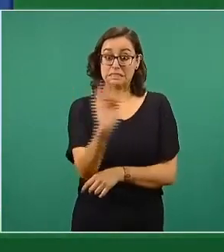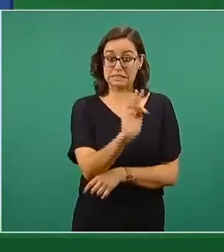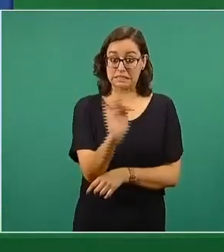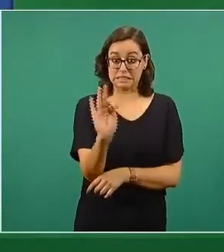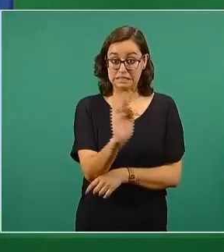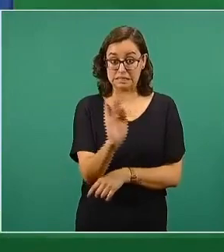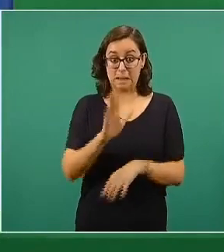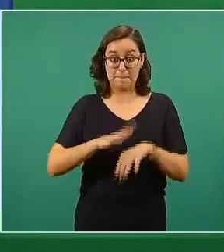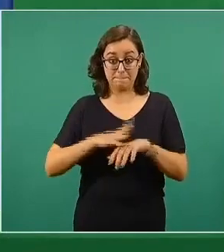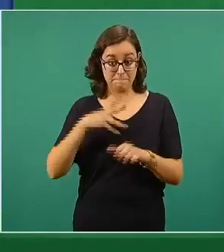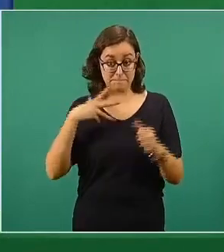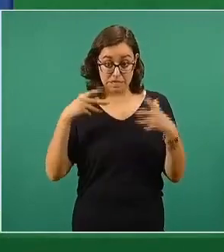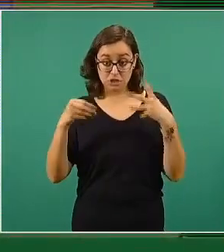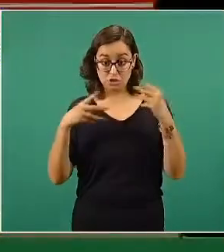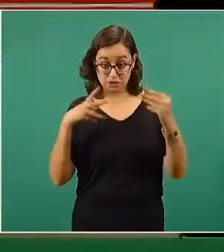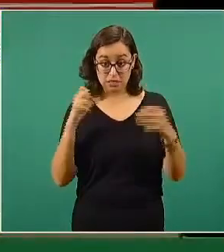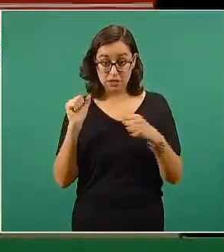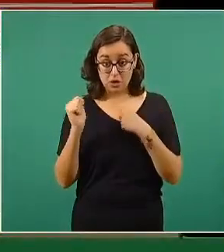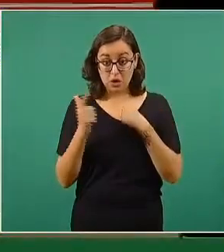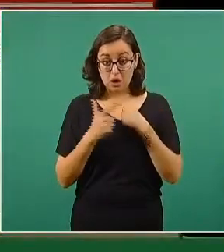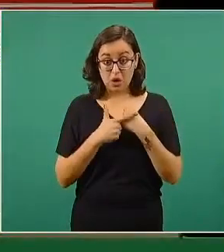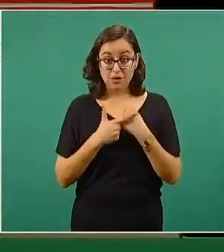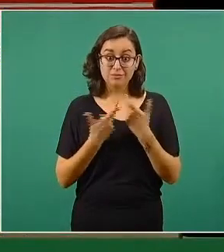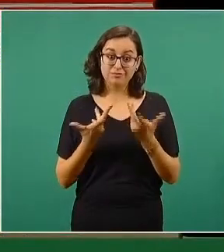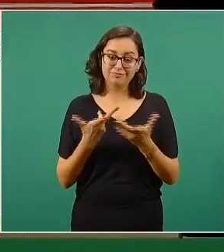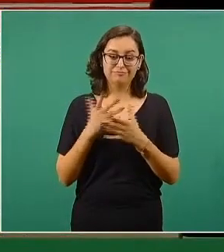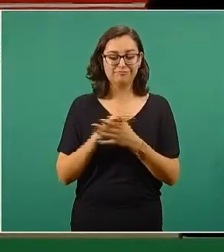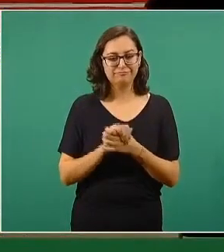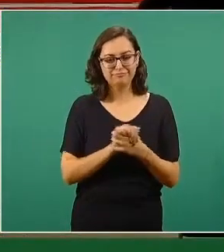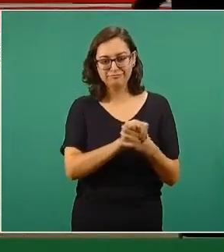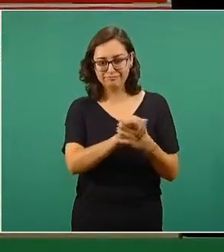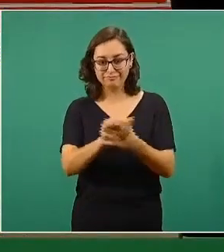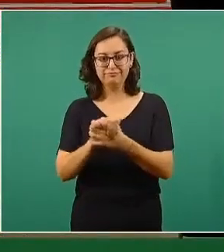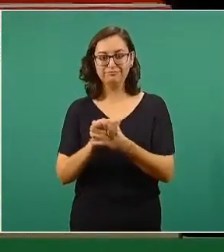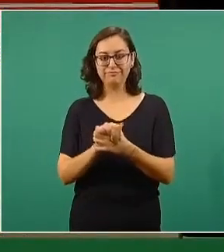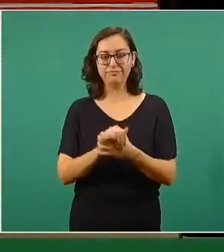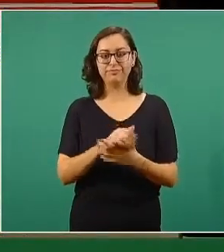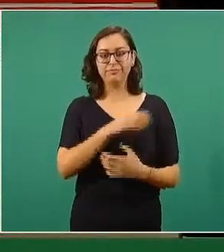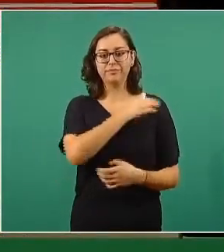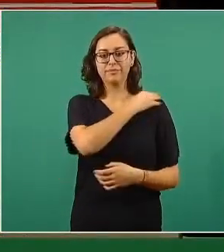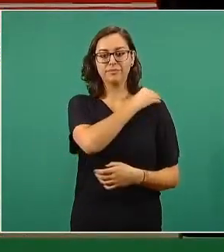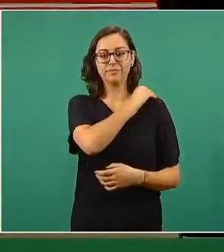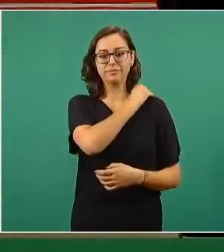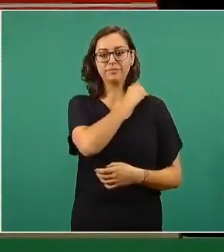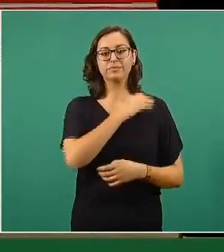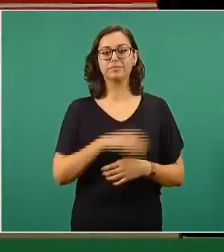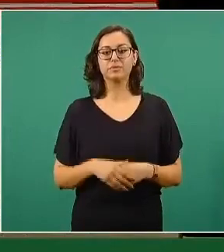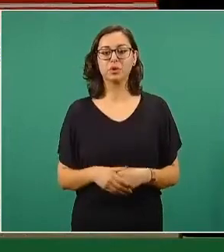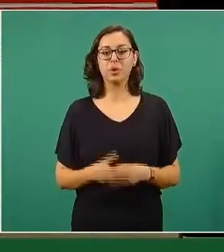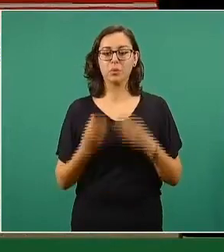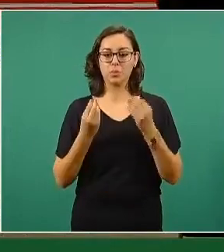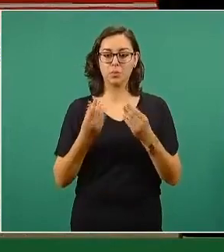un incremento en los casos. Un saludo para todos. Muchas gracias, maestro César Cedillo. La doctora Santa nos va a comentar